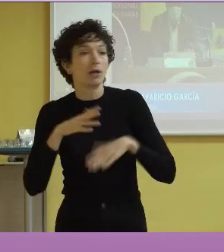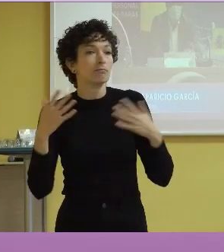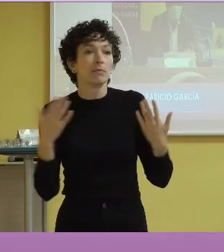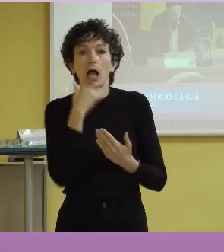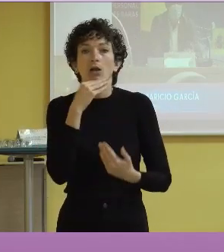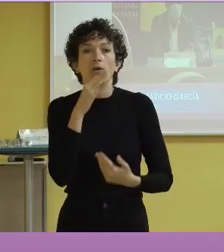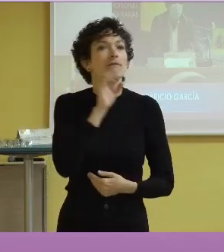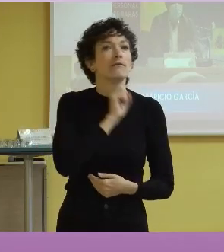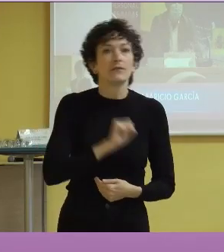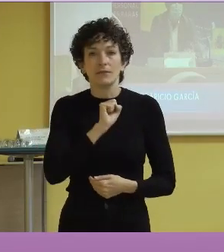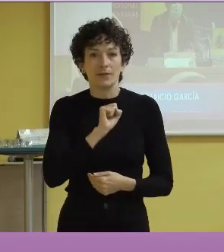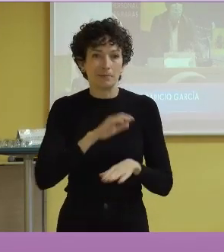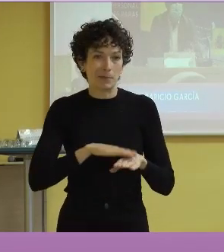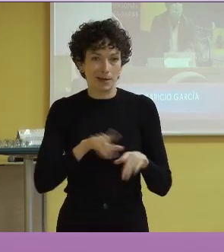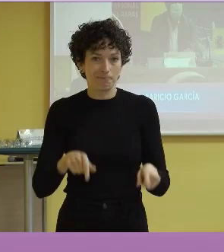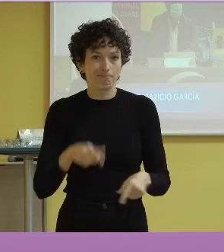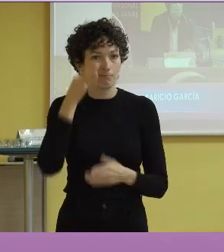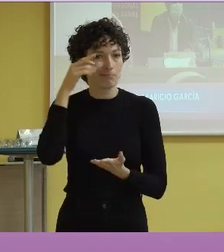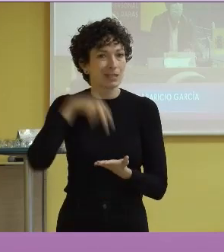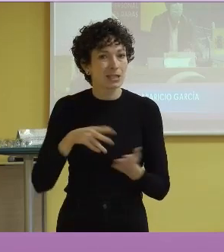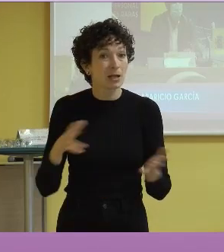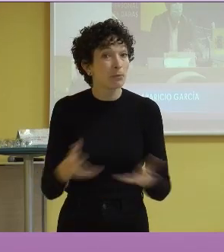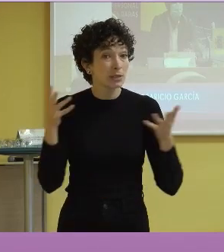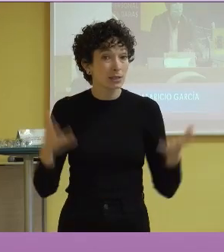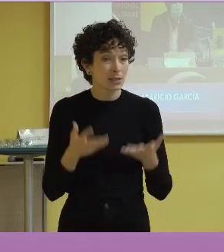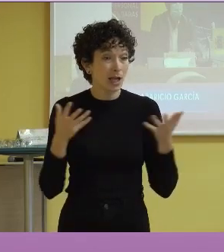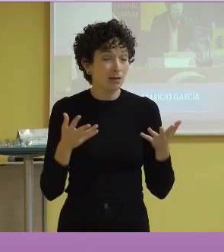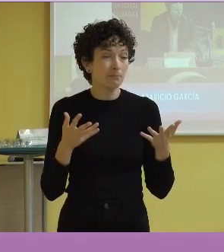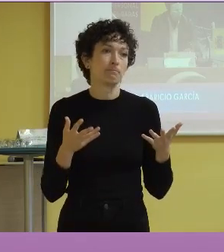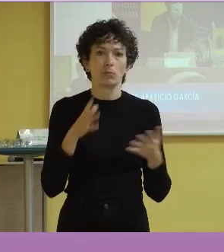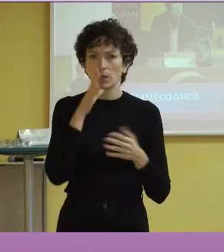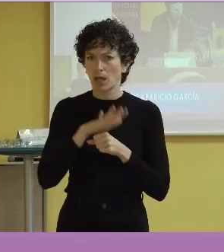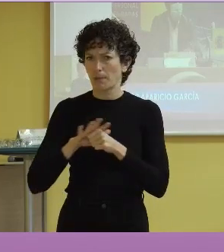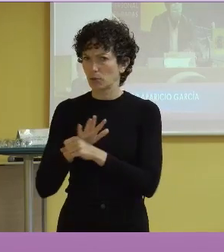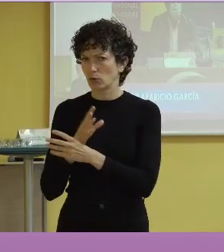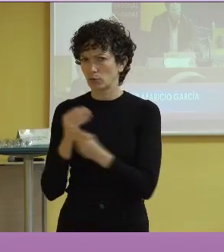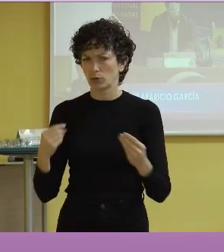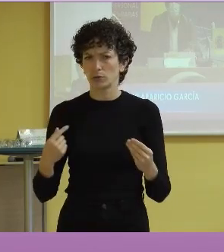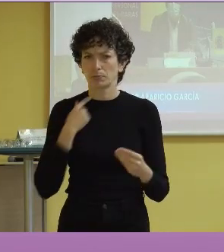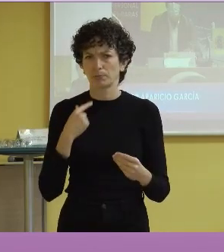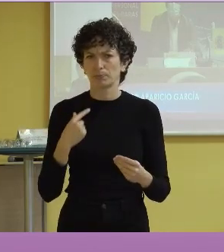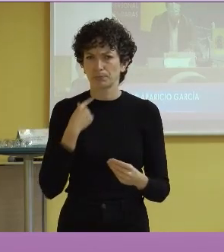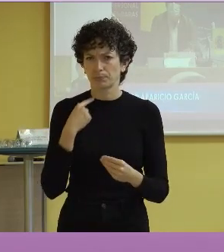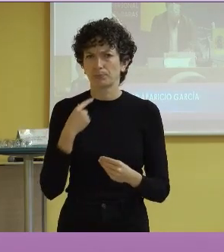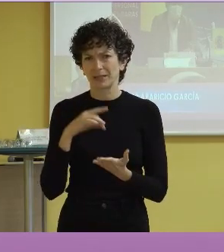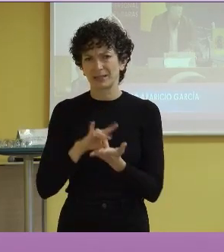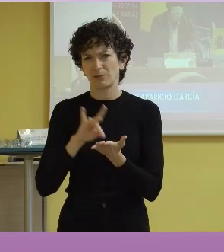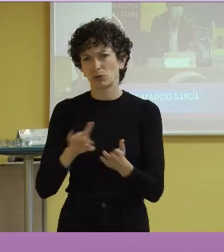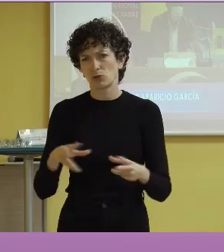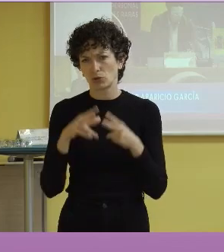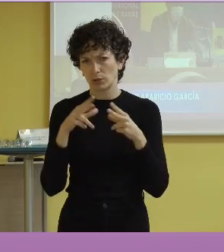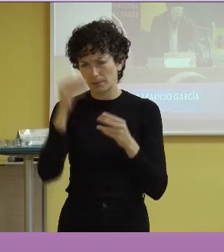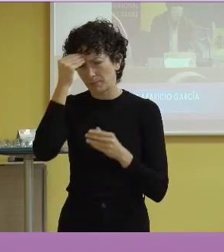maravillosa de potenciar lo presencial, porque se estaba perdiendo en muchísimos ámbitos y en el tema de servicios sociales yo creo que es importante